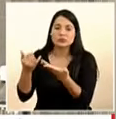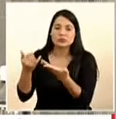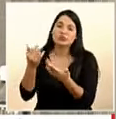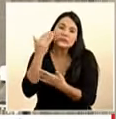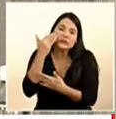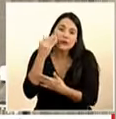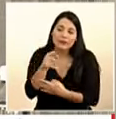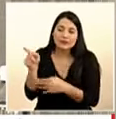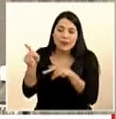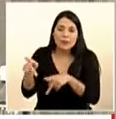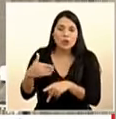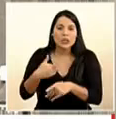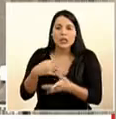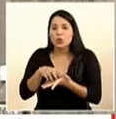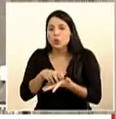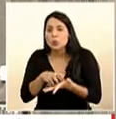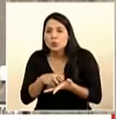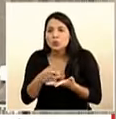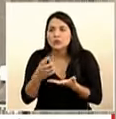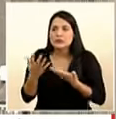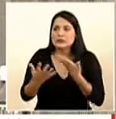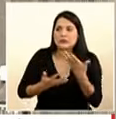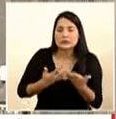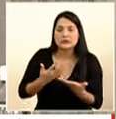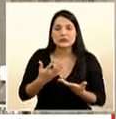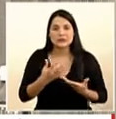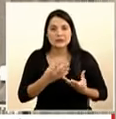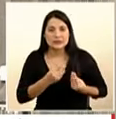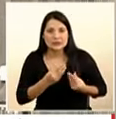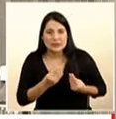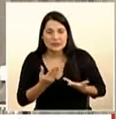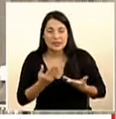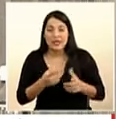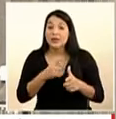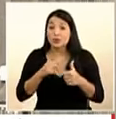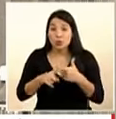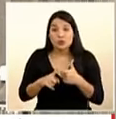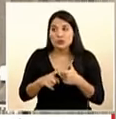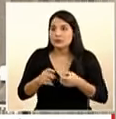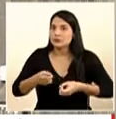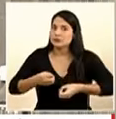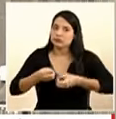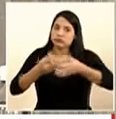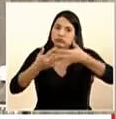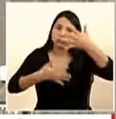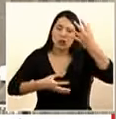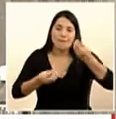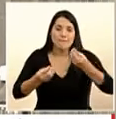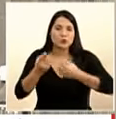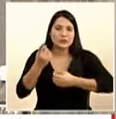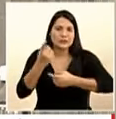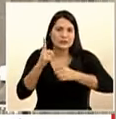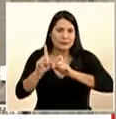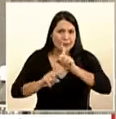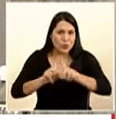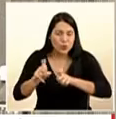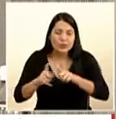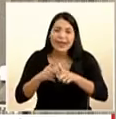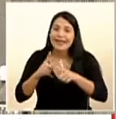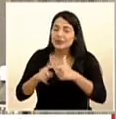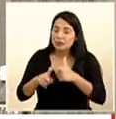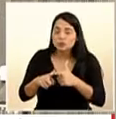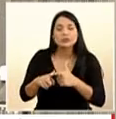tienen muchas inquietudes muchos temores y tienen una gran cantidad de preguntas y realmente agradecen esas llamadas